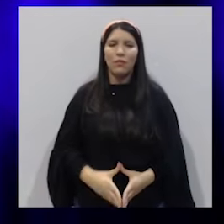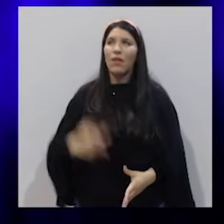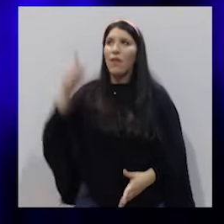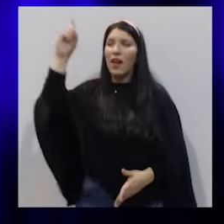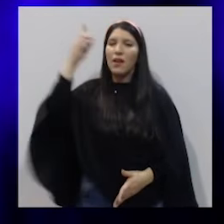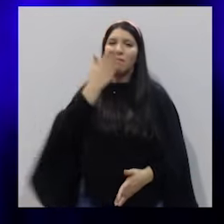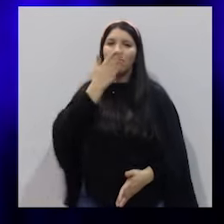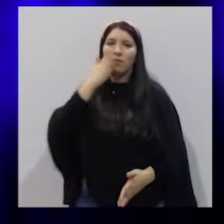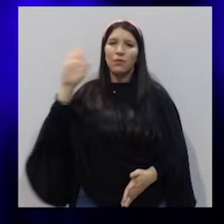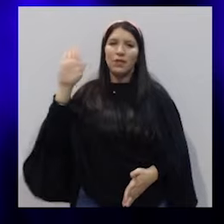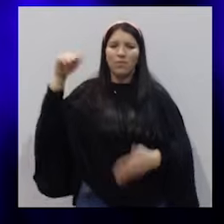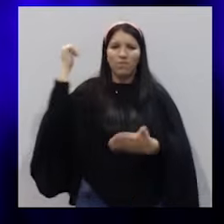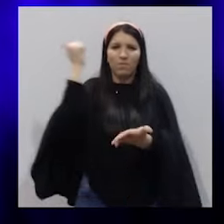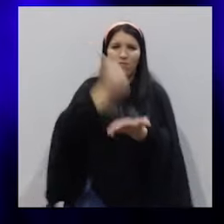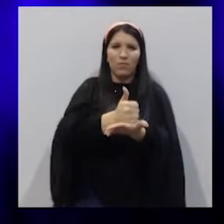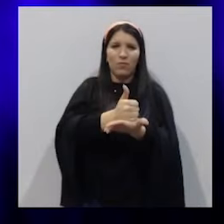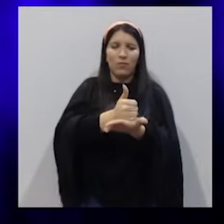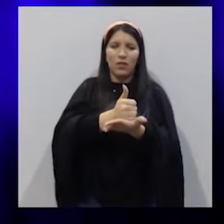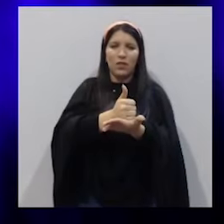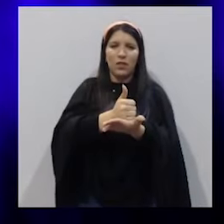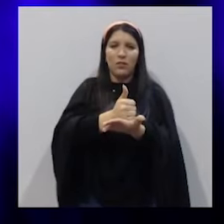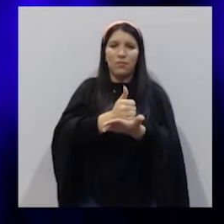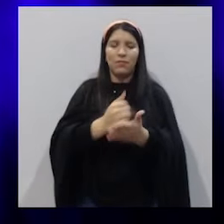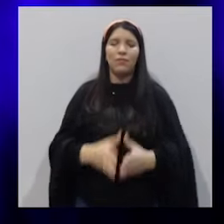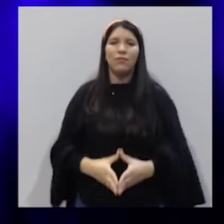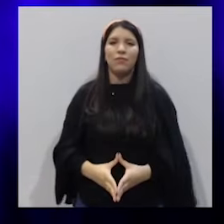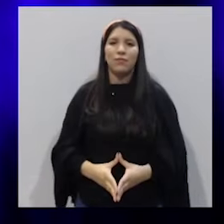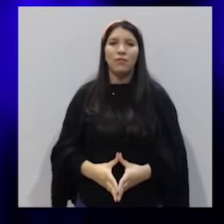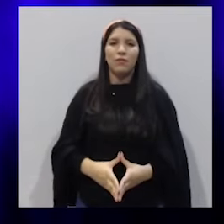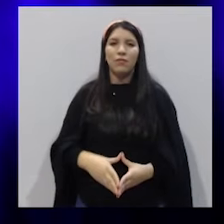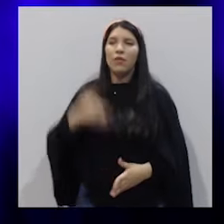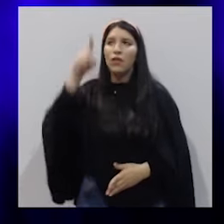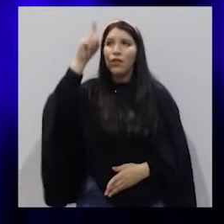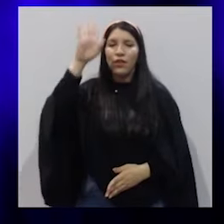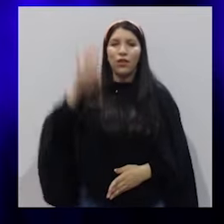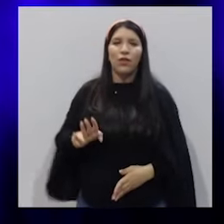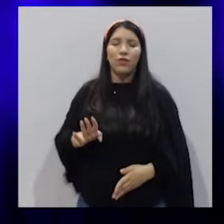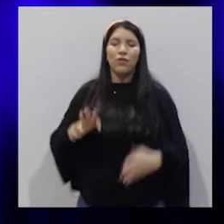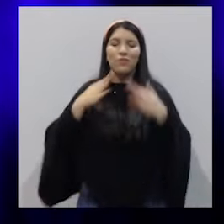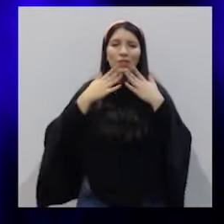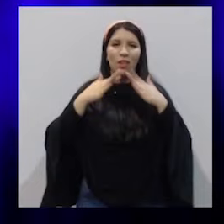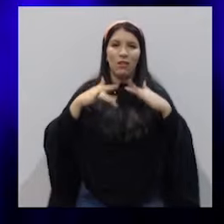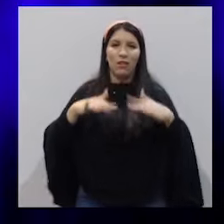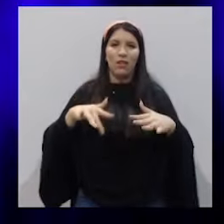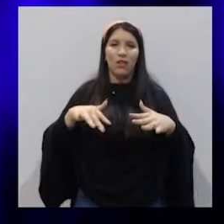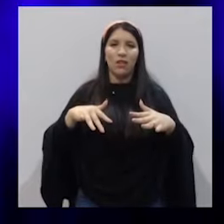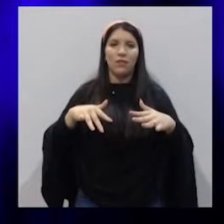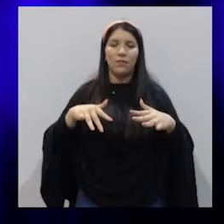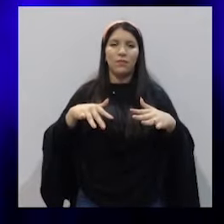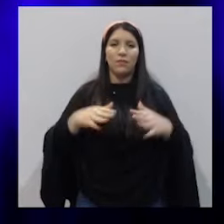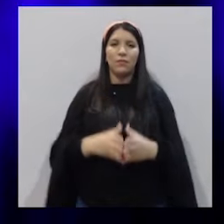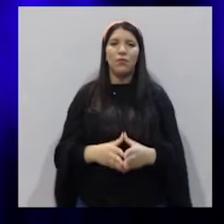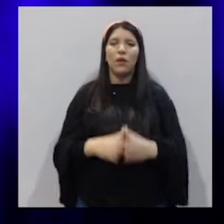así que te bendigo que realmente esta palabra te fortalezca y que pueda ser un cristiano fuerte en tu vida